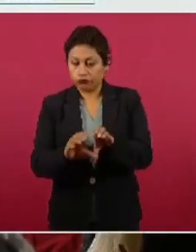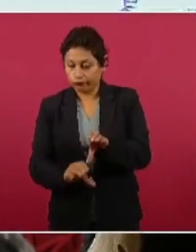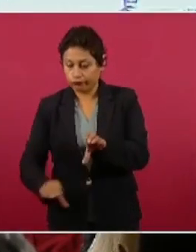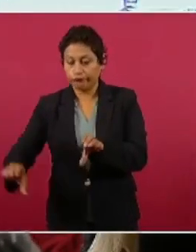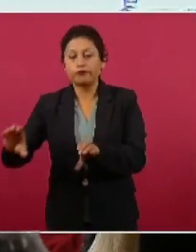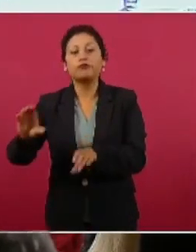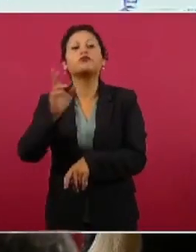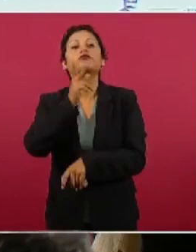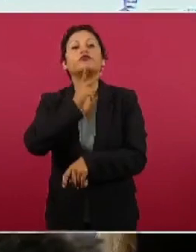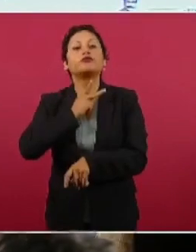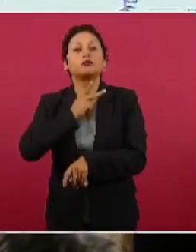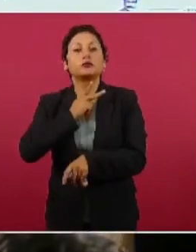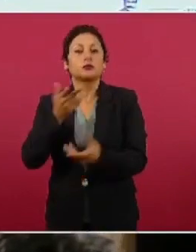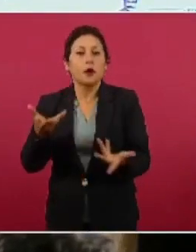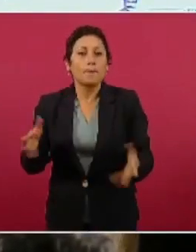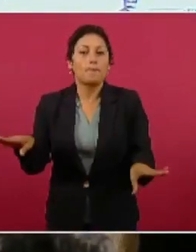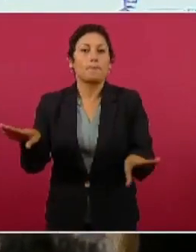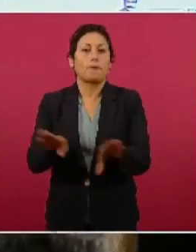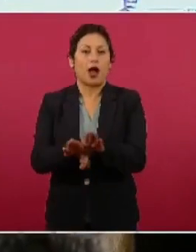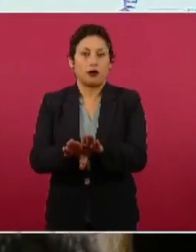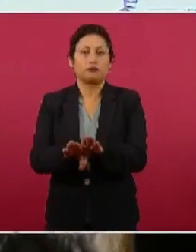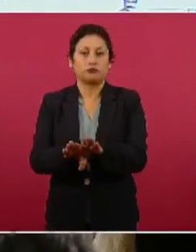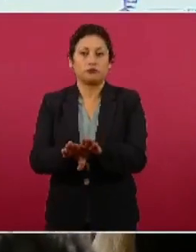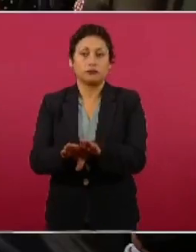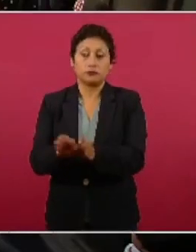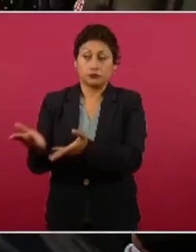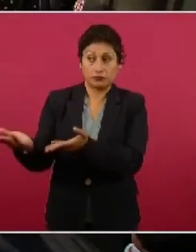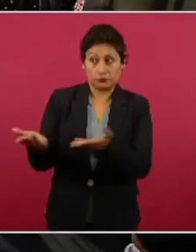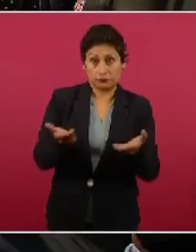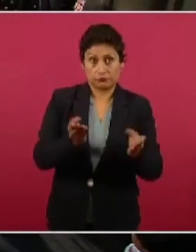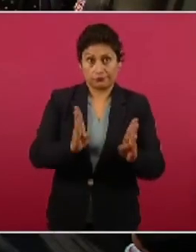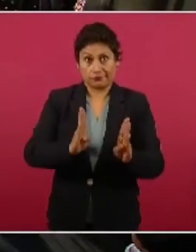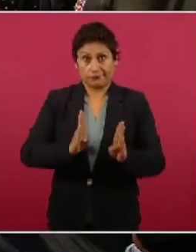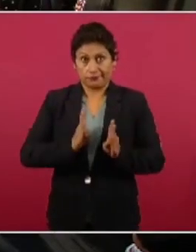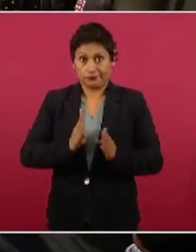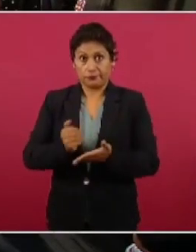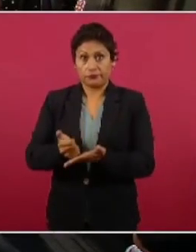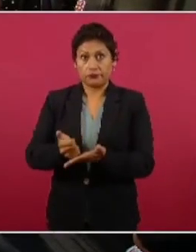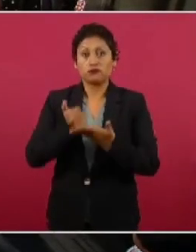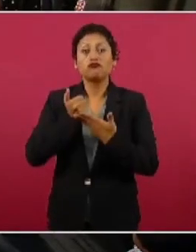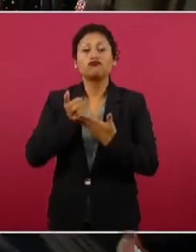y entró el ejército.